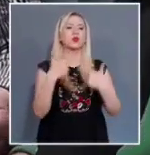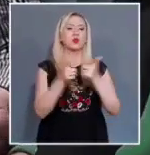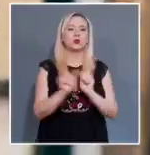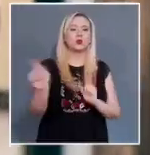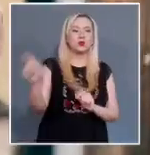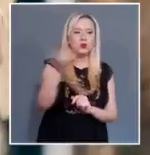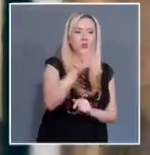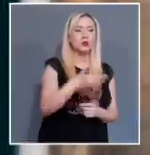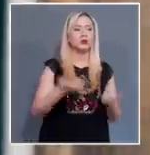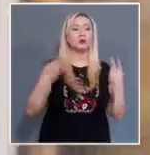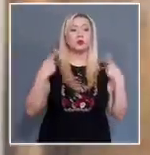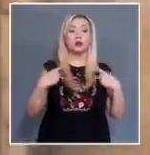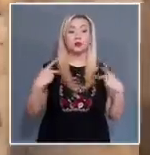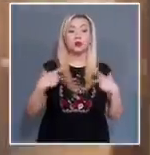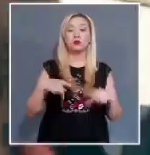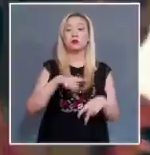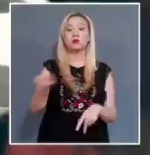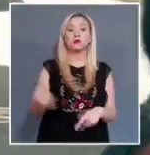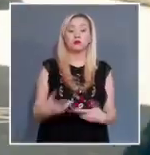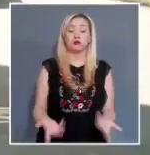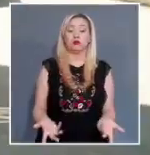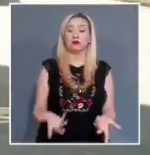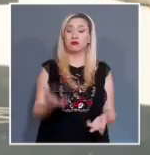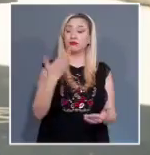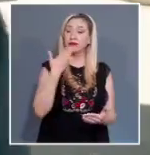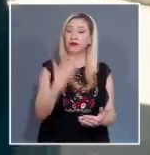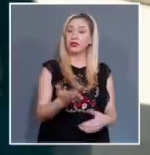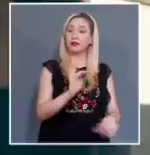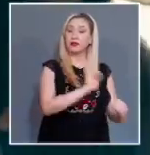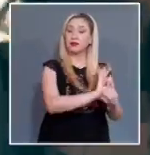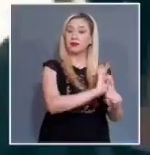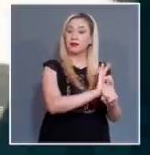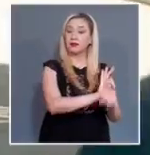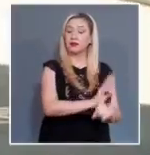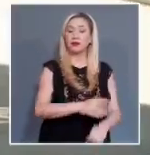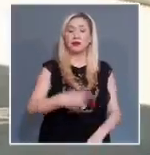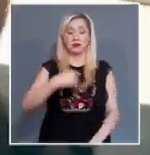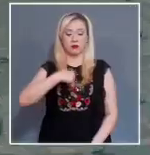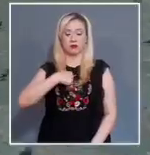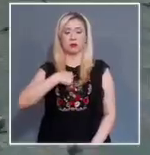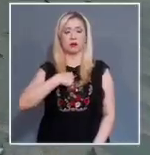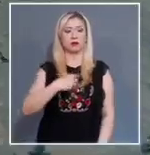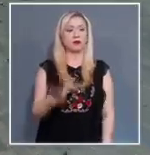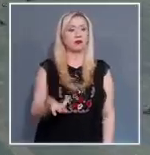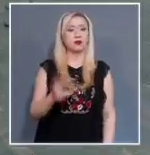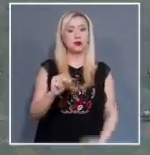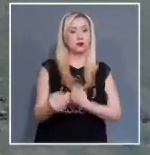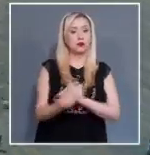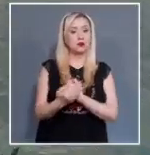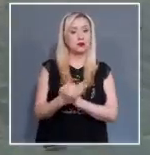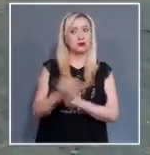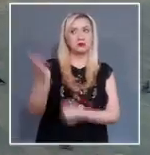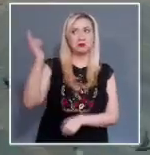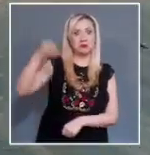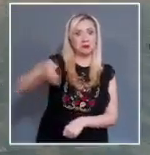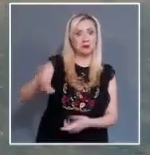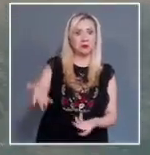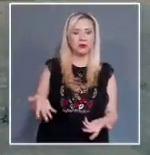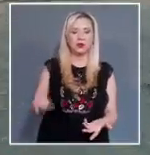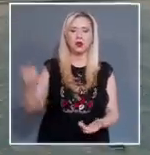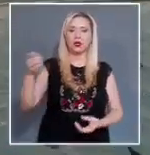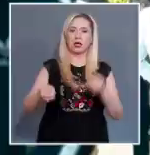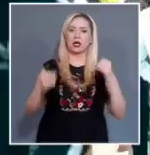se hubieran favorecido de esas agresiones al alentarlas o tolerarlas. El alto tribunal recordó que la violencia contra las